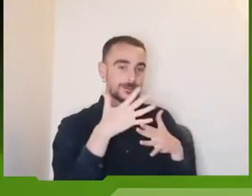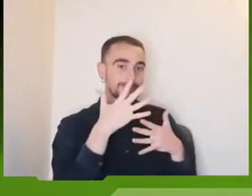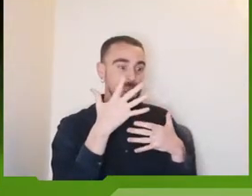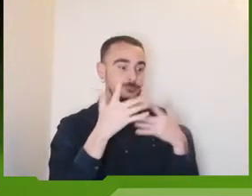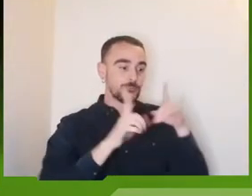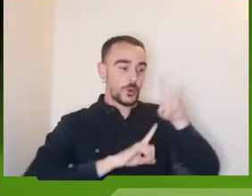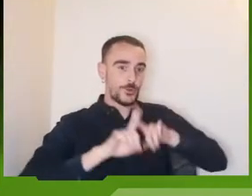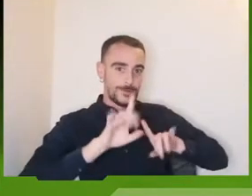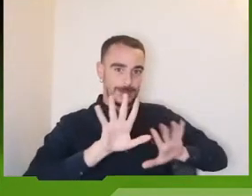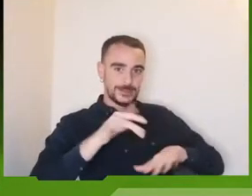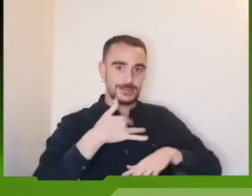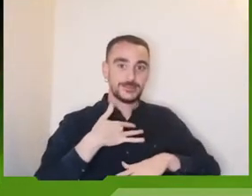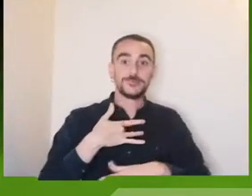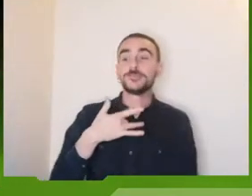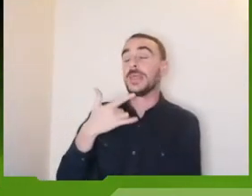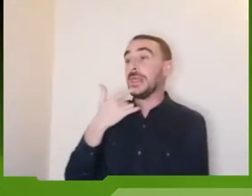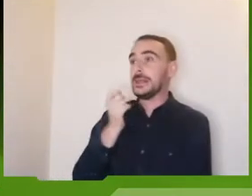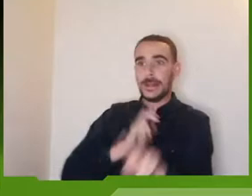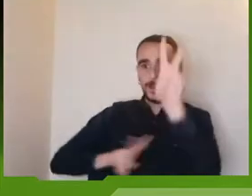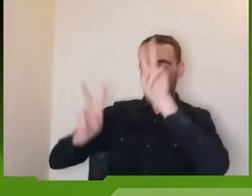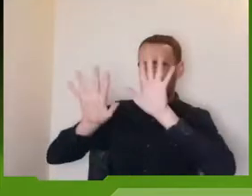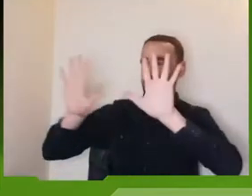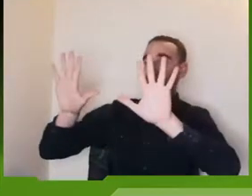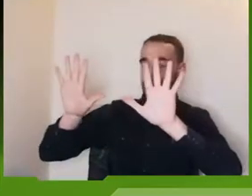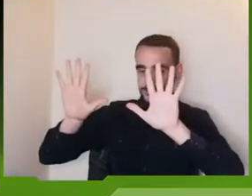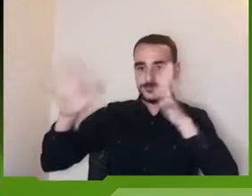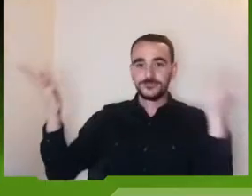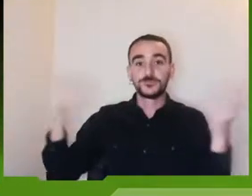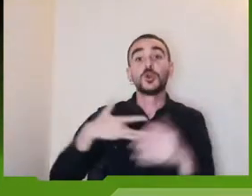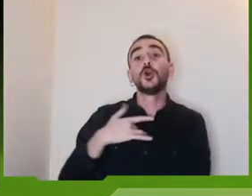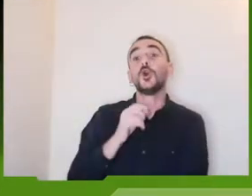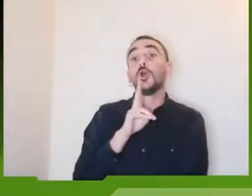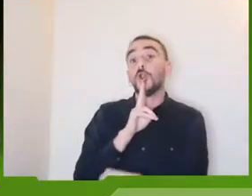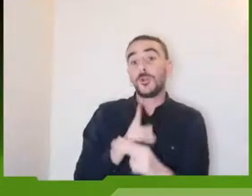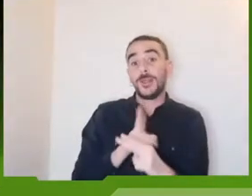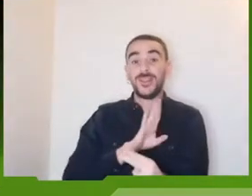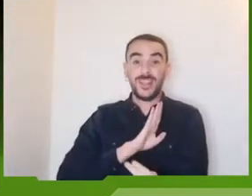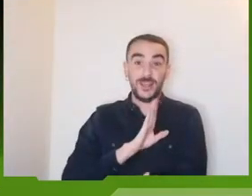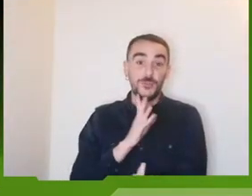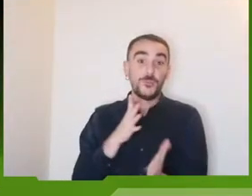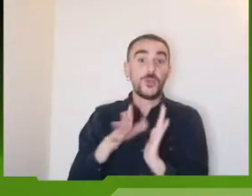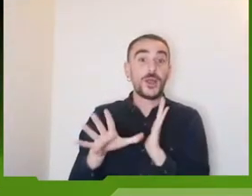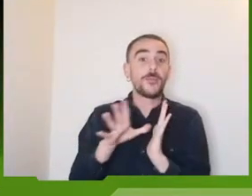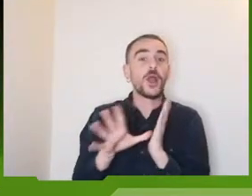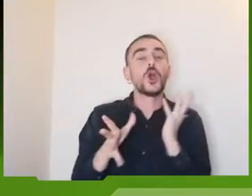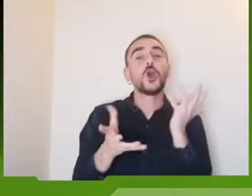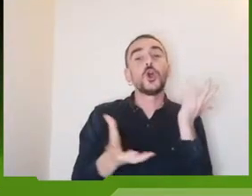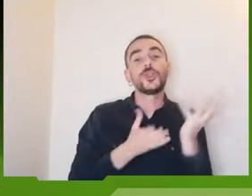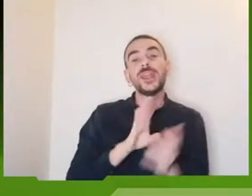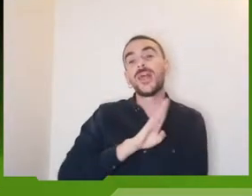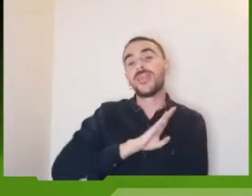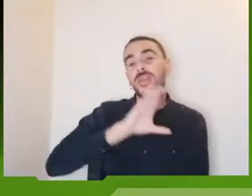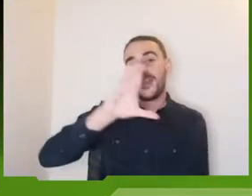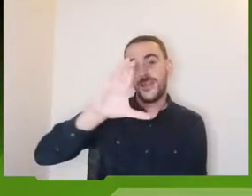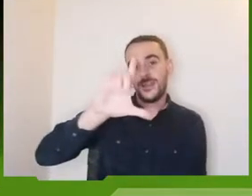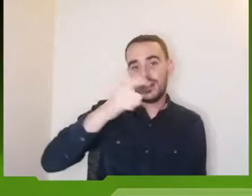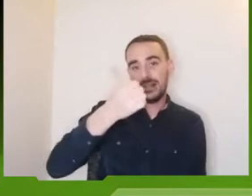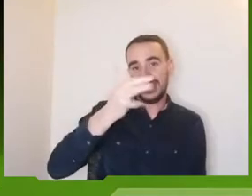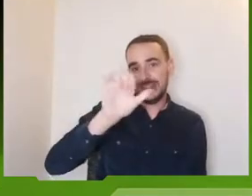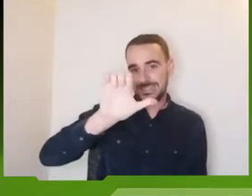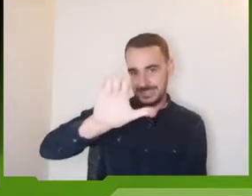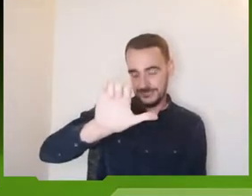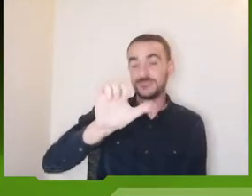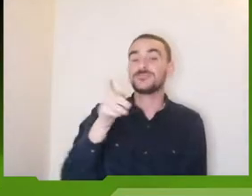me despisto. Eso, el nombre del programa es Cocina de Clase, que es como un juego de... Bueno, intento hacer un juego